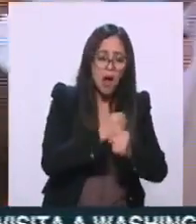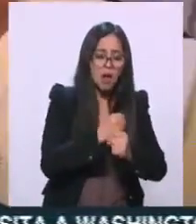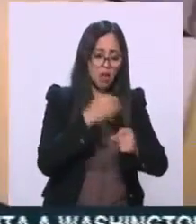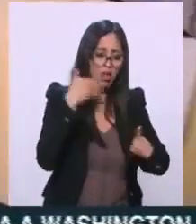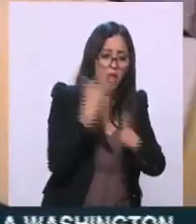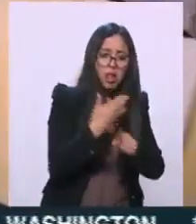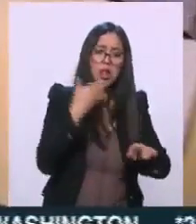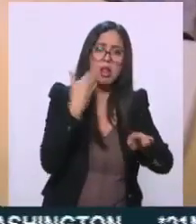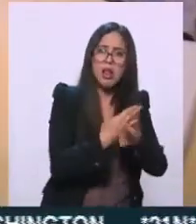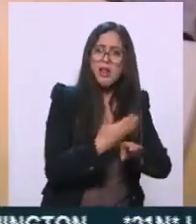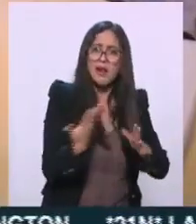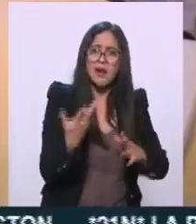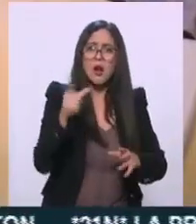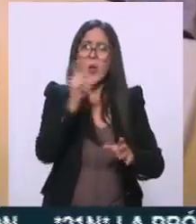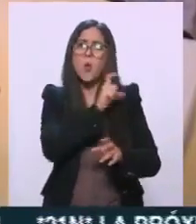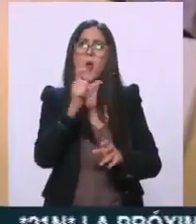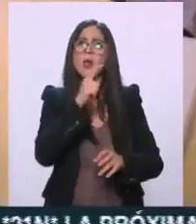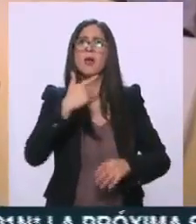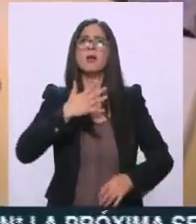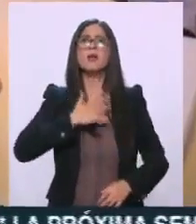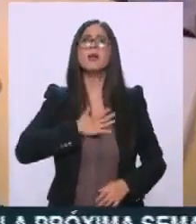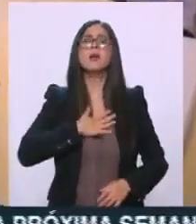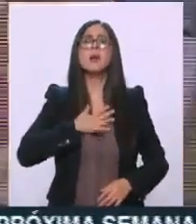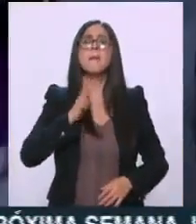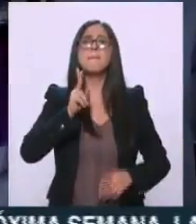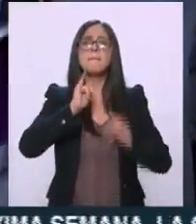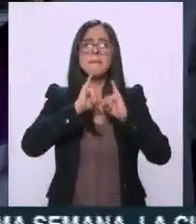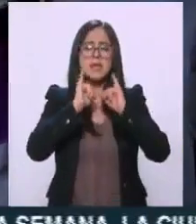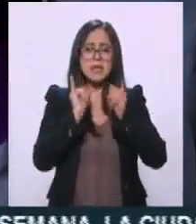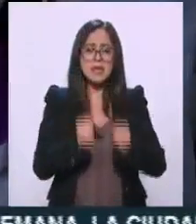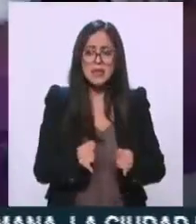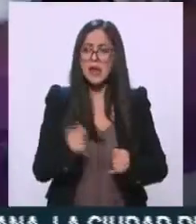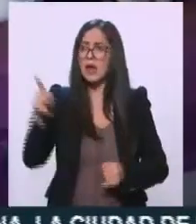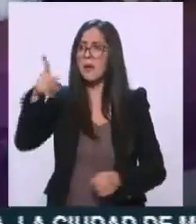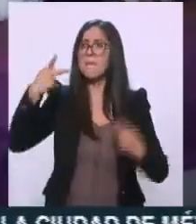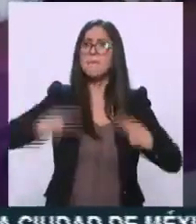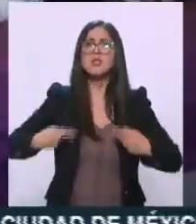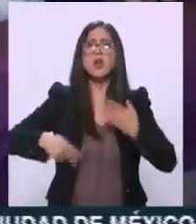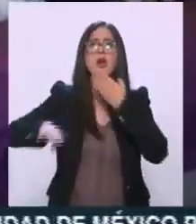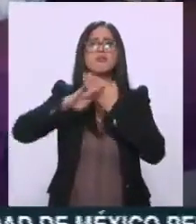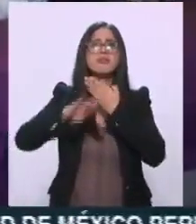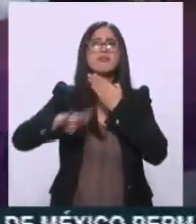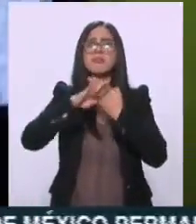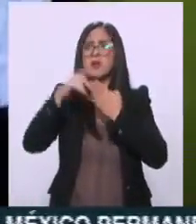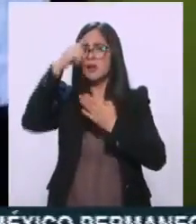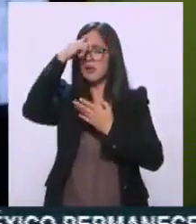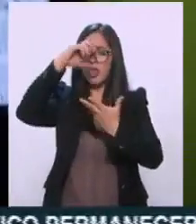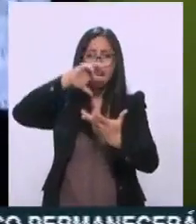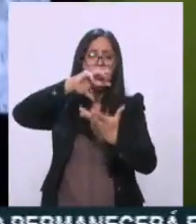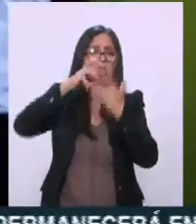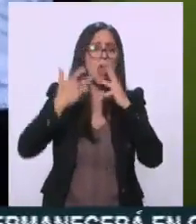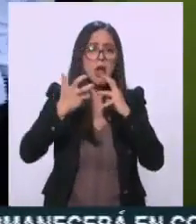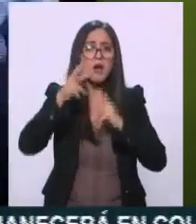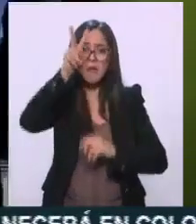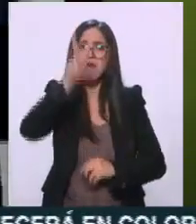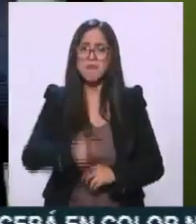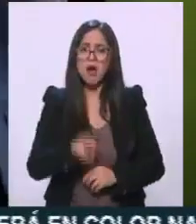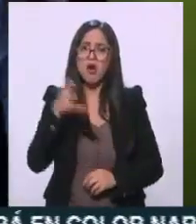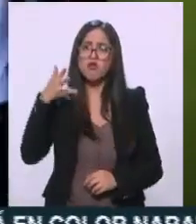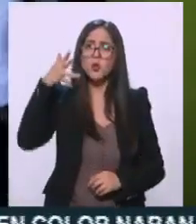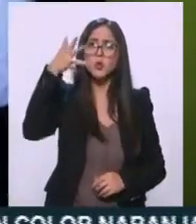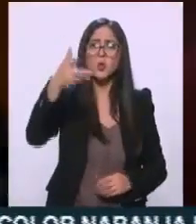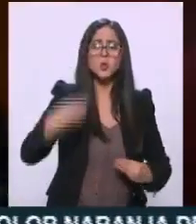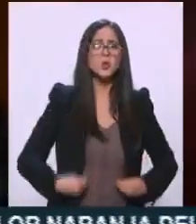que genera en una persona menor que además se realiza esta terapia en contra de su voluntad lo marca de por vida. Lo marca de por vida, y